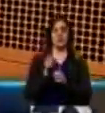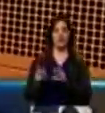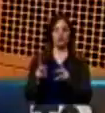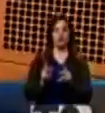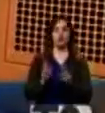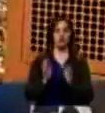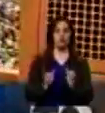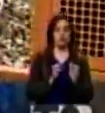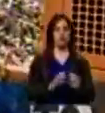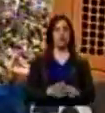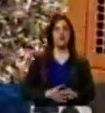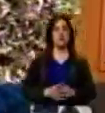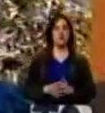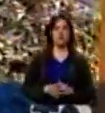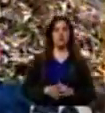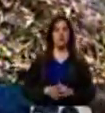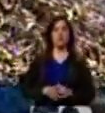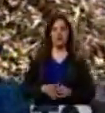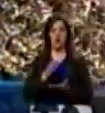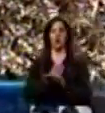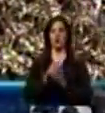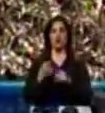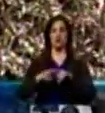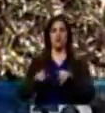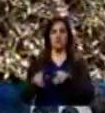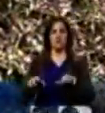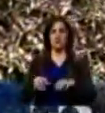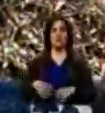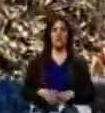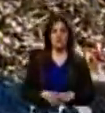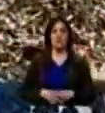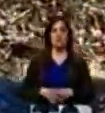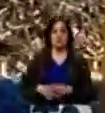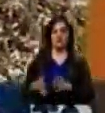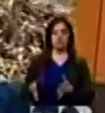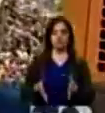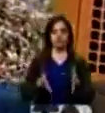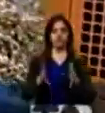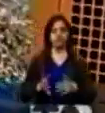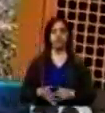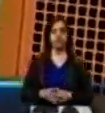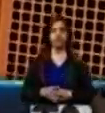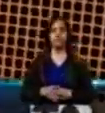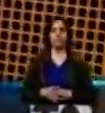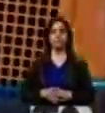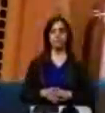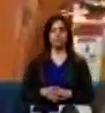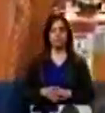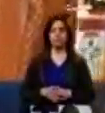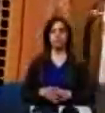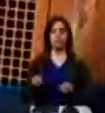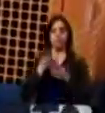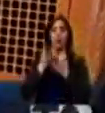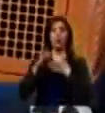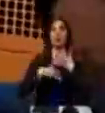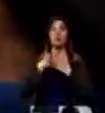sirve precisamente para diferentes actividades, entre ese también para caminos. Recuerde, ya le contamos cuáles